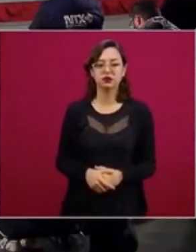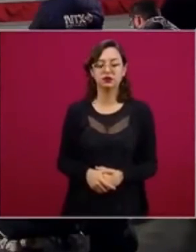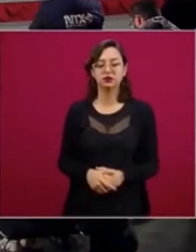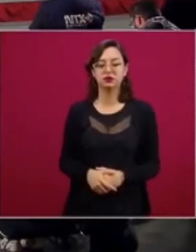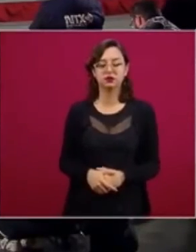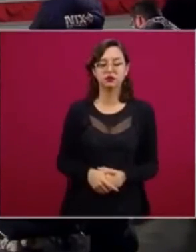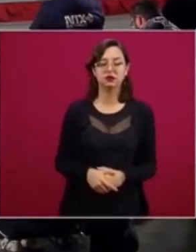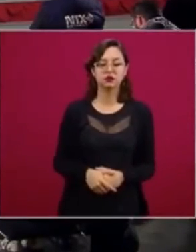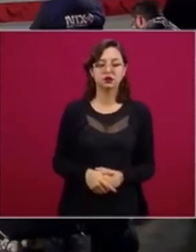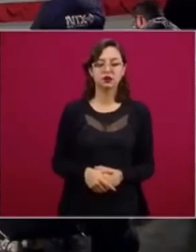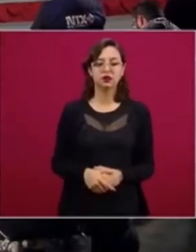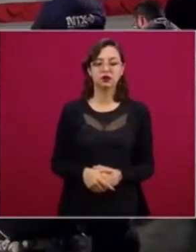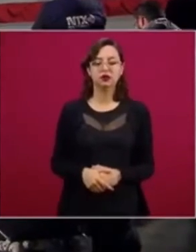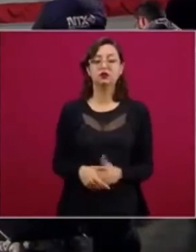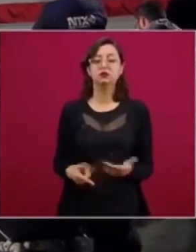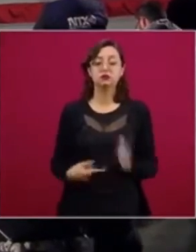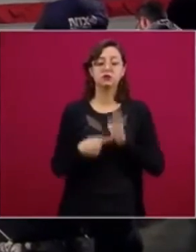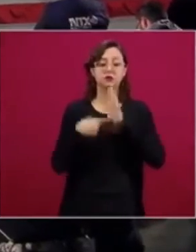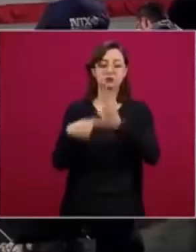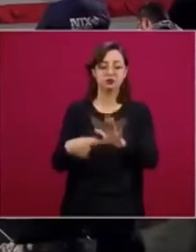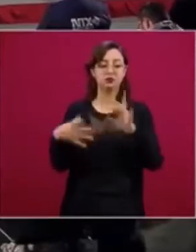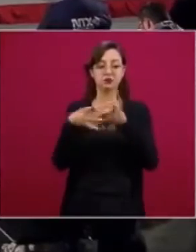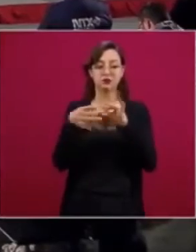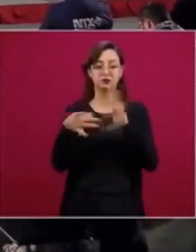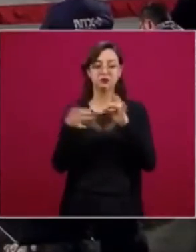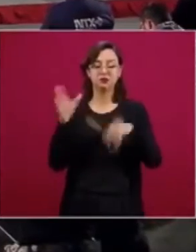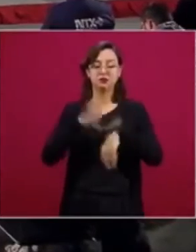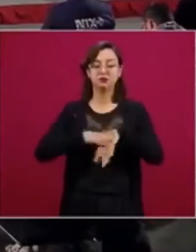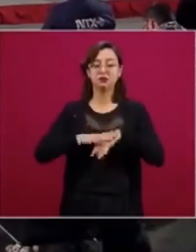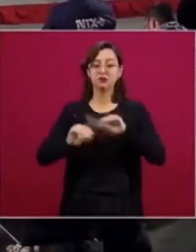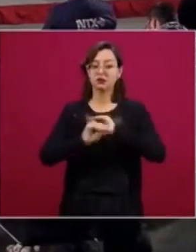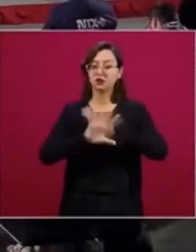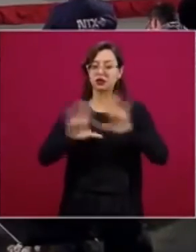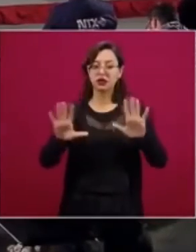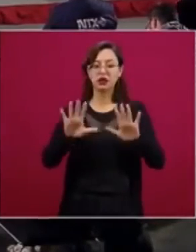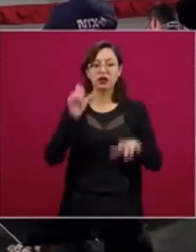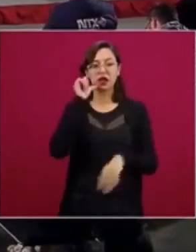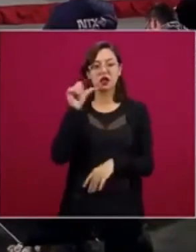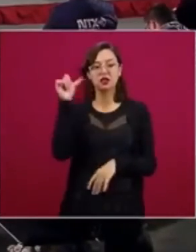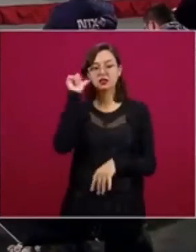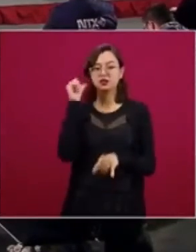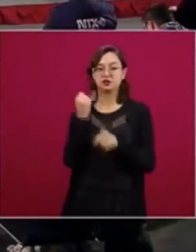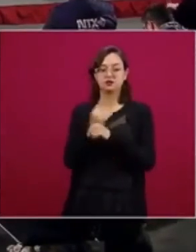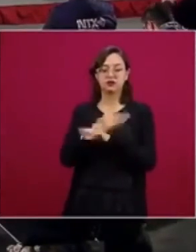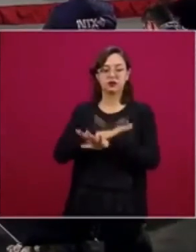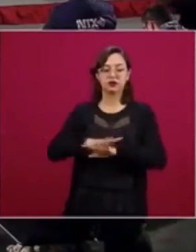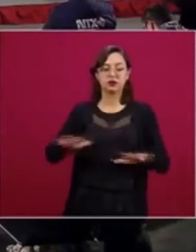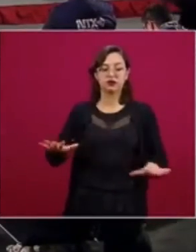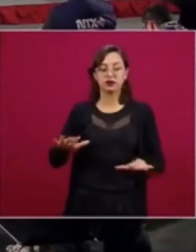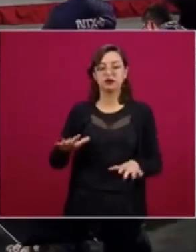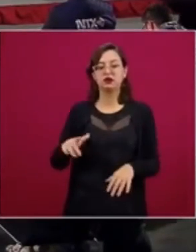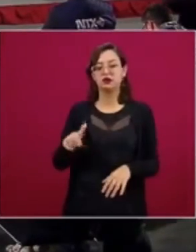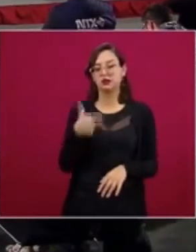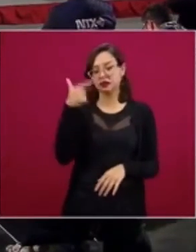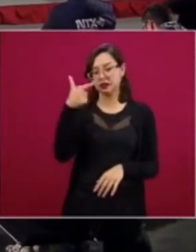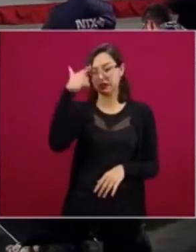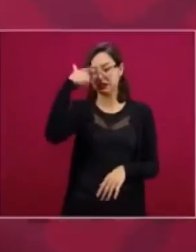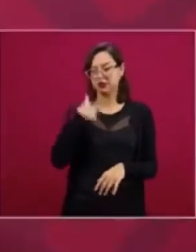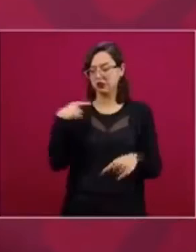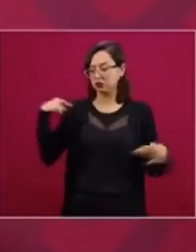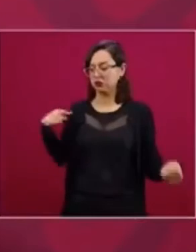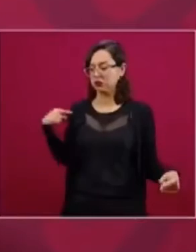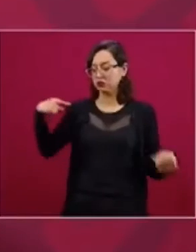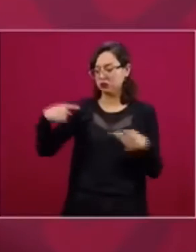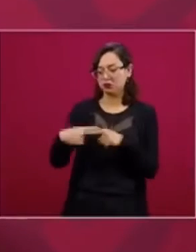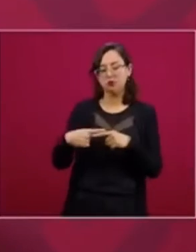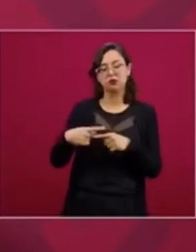afectado. Nuestras cuestiones laborales, nuestras cuestiones relacionales, los chicos que van a la escuela, están aprendiendo a otras situaciones, a